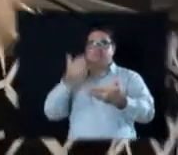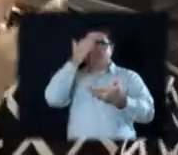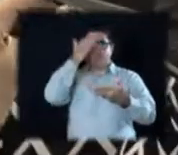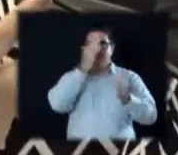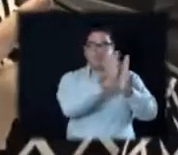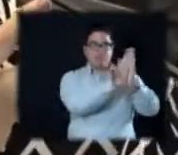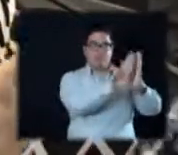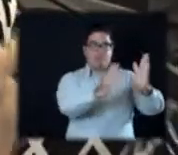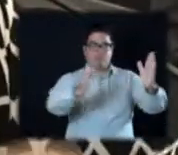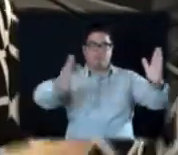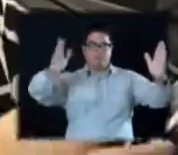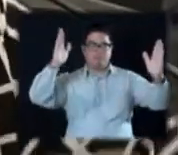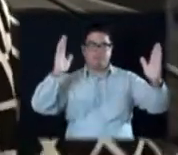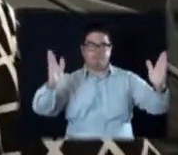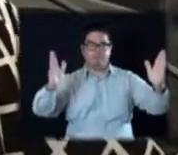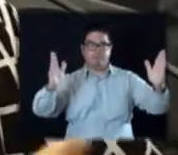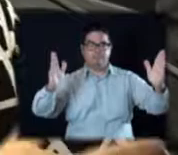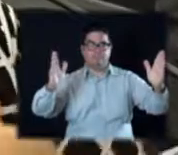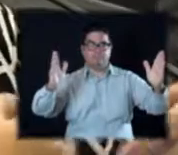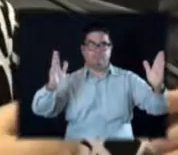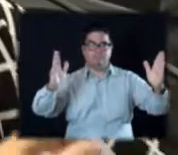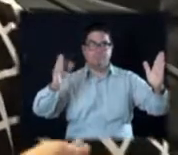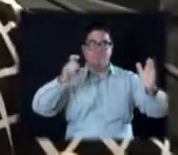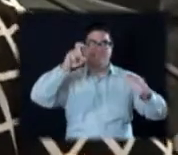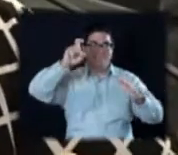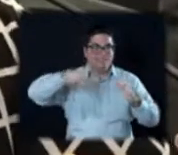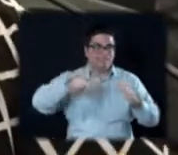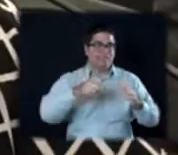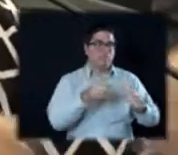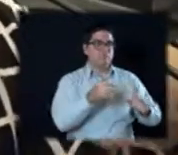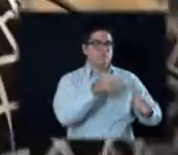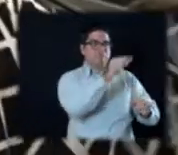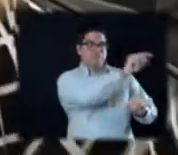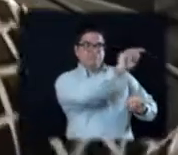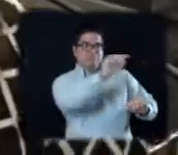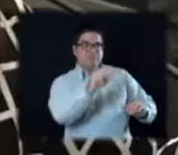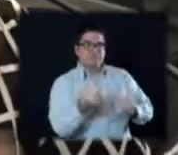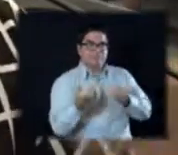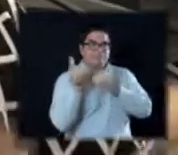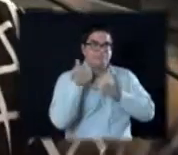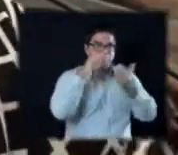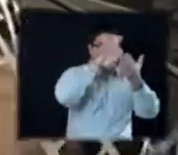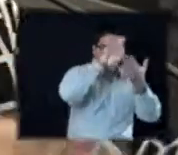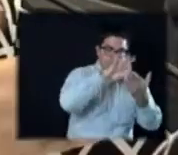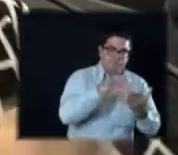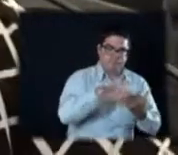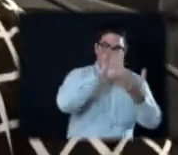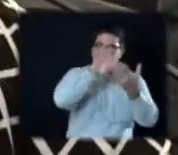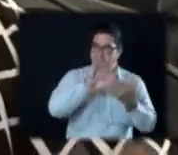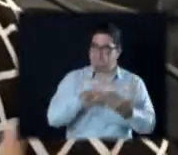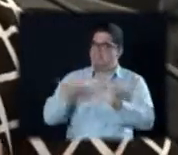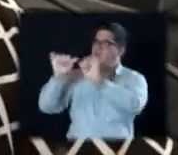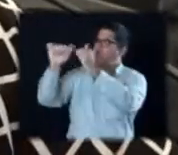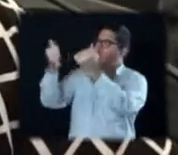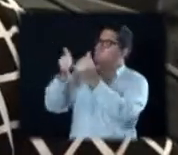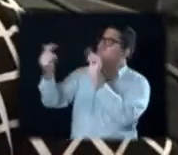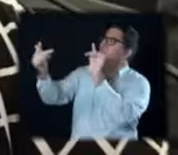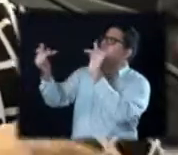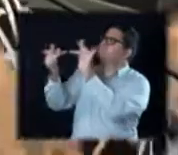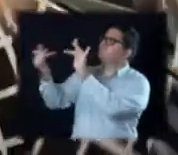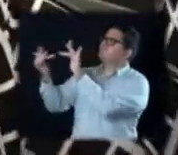cuando se cierra el año, los auditores tienen que ir y pedirle a todas las agencias las facturas que no